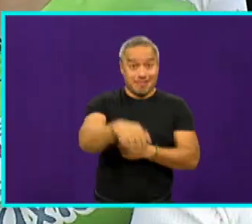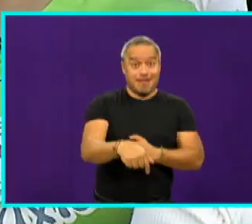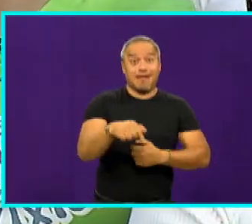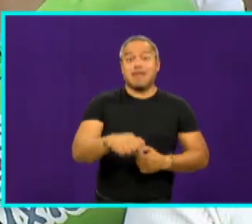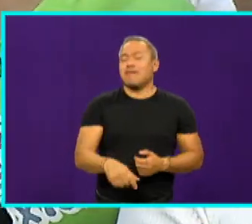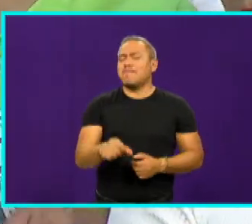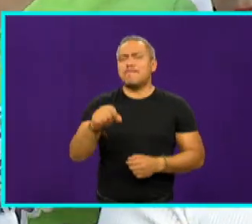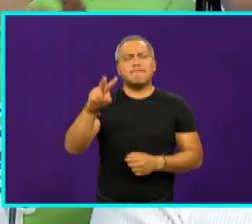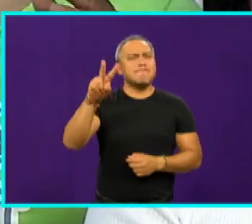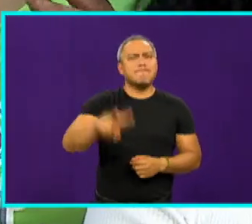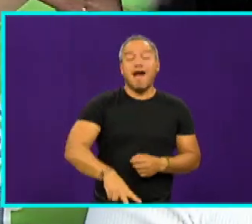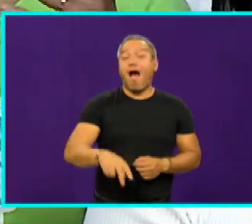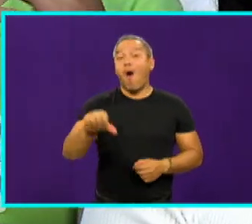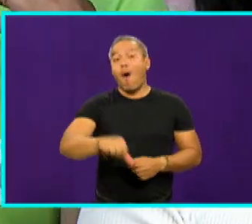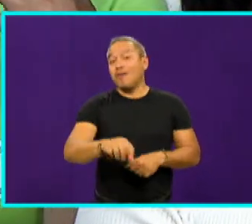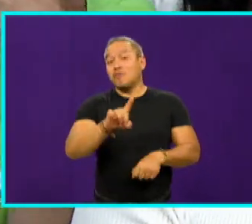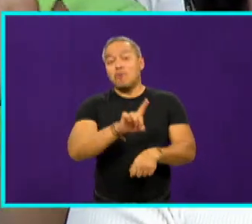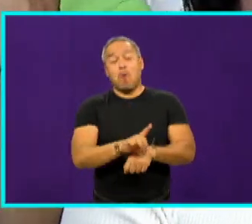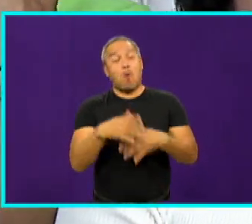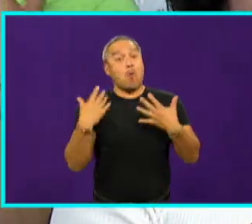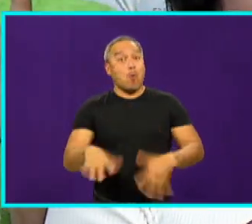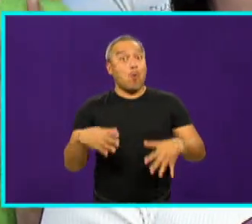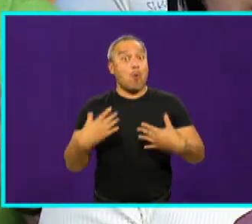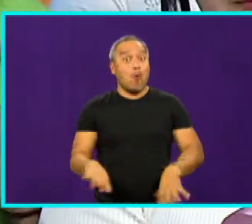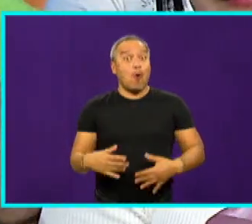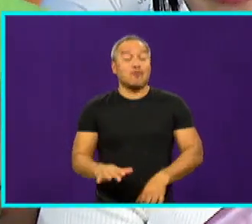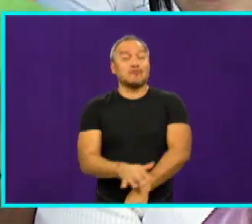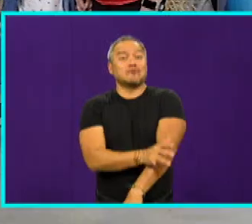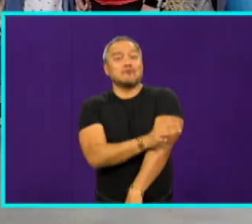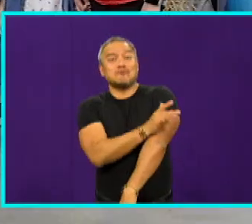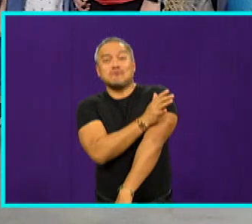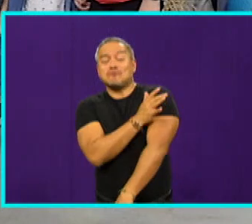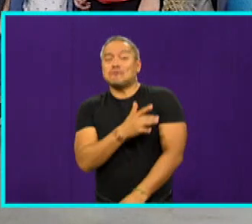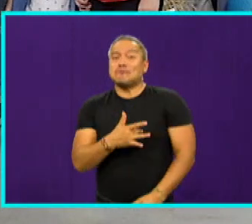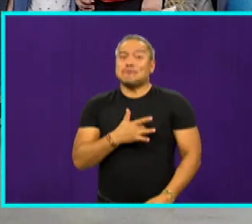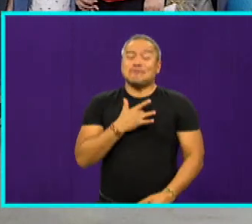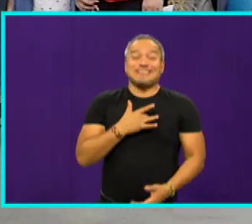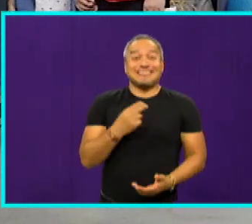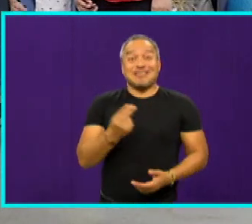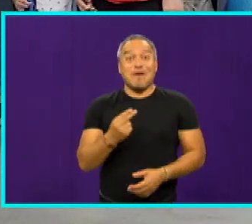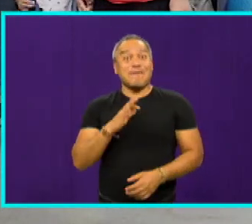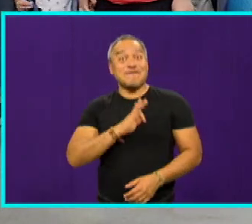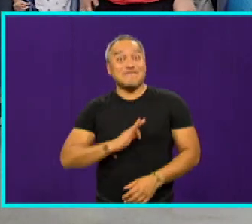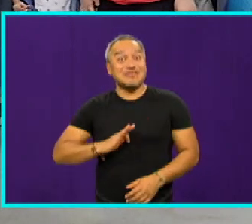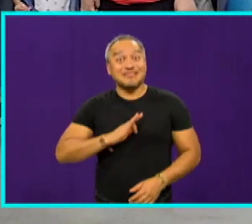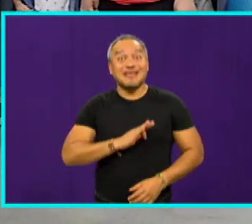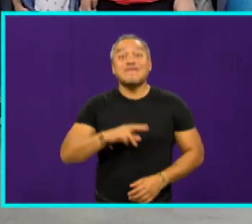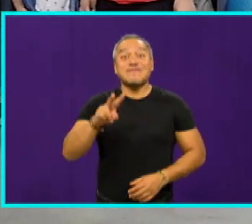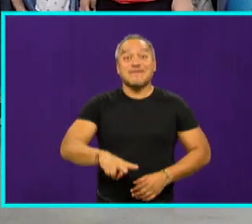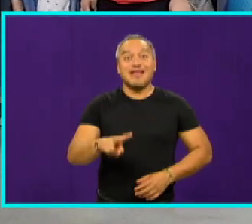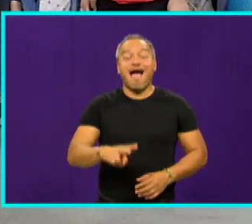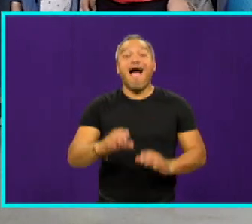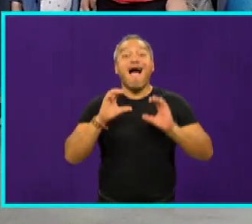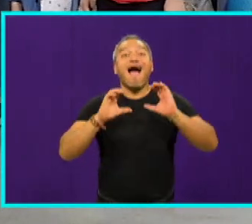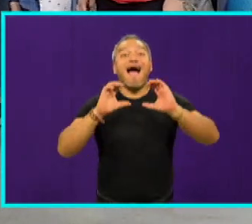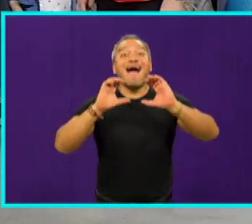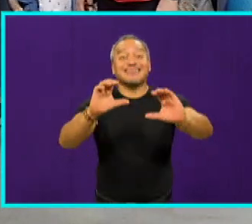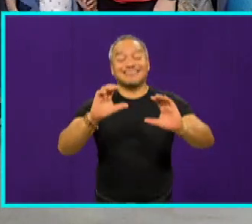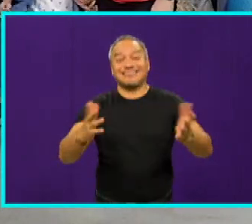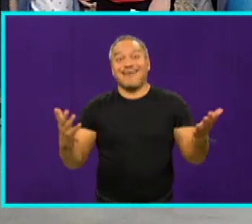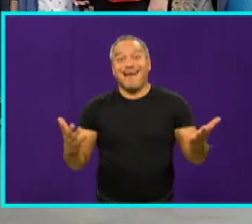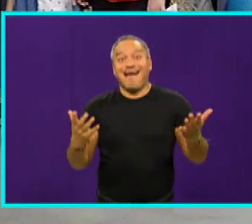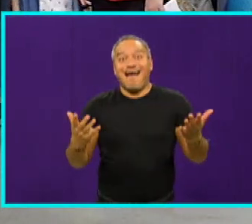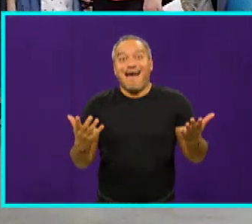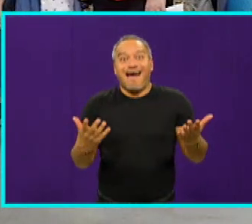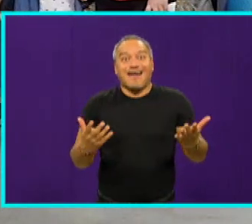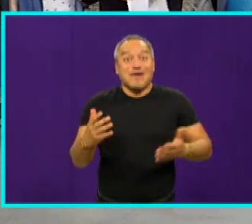Ha sido un día increíble y como que siento que hay una celebración que no podemos dejar pasar. Sí, tenemos que despedirnos cantándole las mañanitas a nuestra